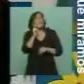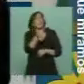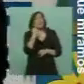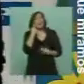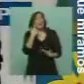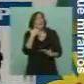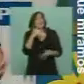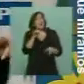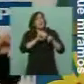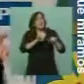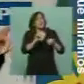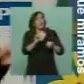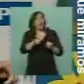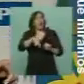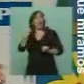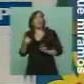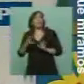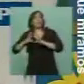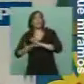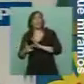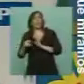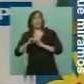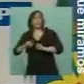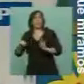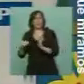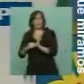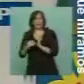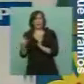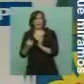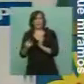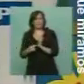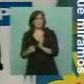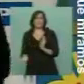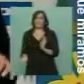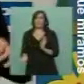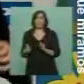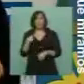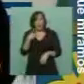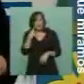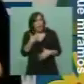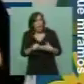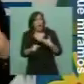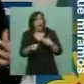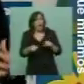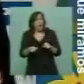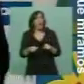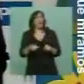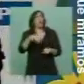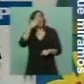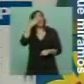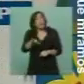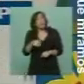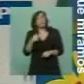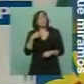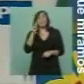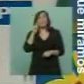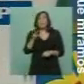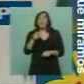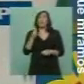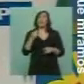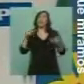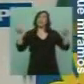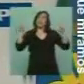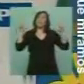aparece Entonces cuando uno ve estas cosas cuando uno advierte estas cosas y cuando des ve cómo manejan la